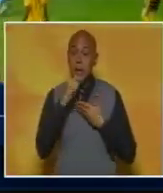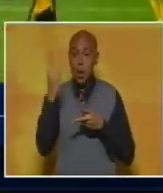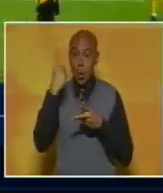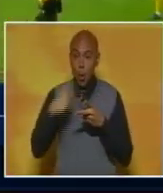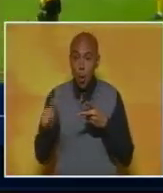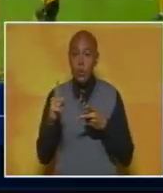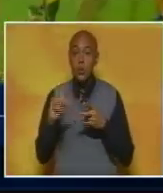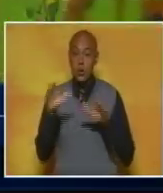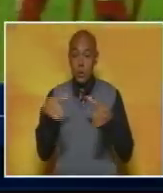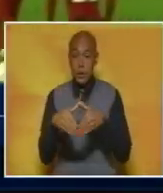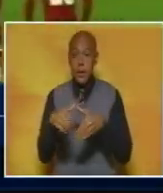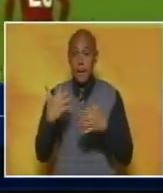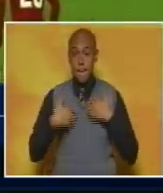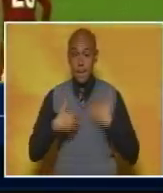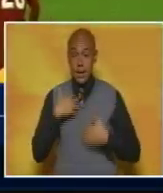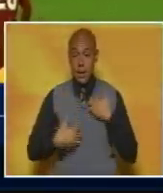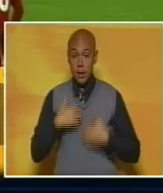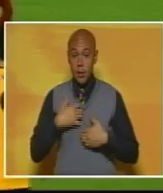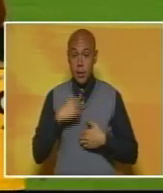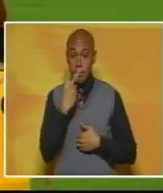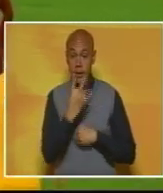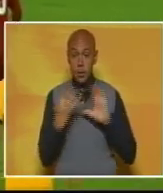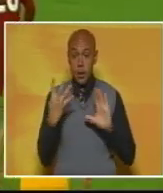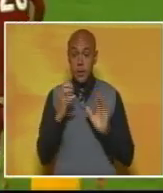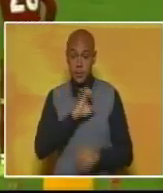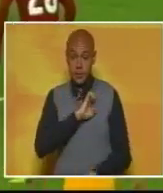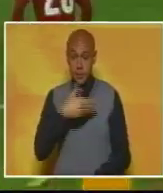United este miércoles 29 de enero.